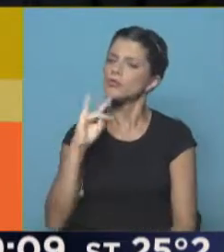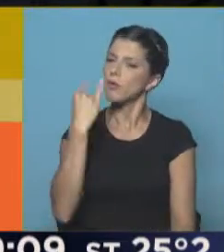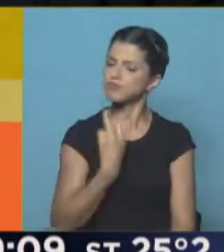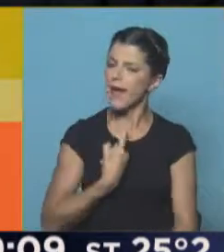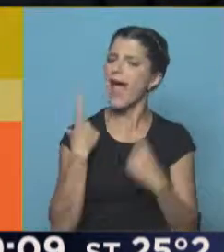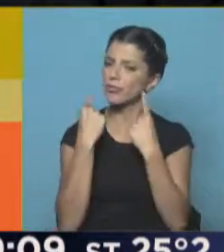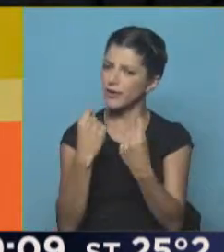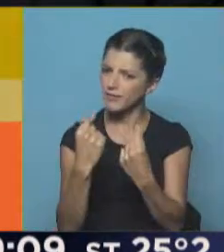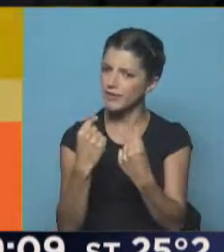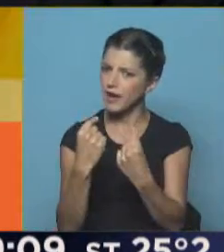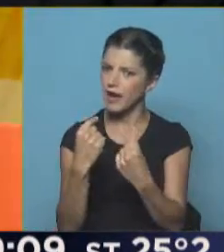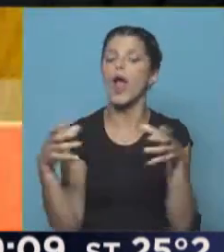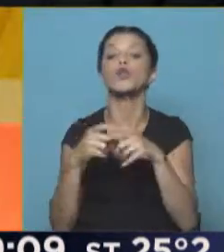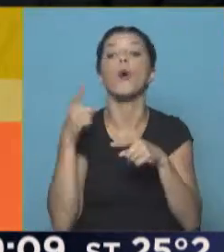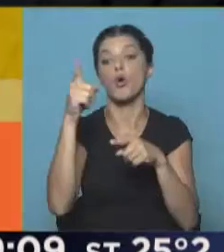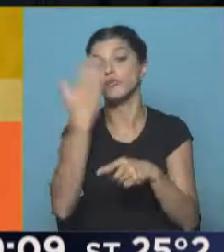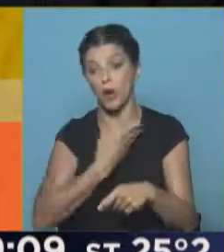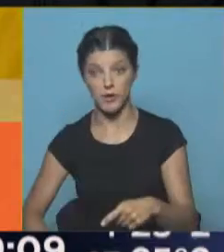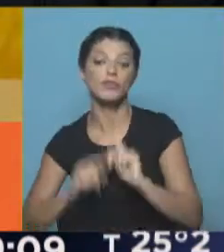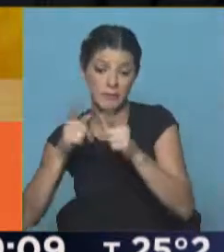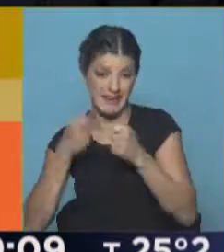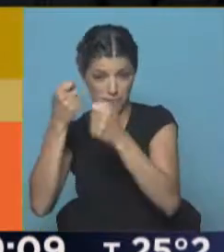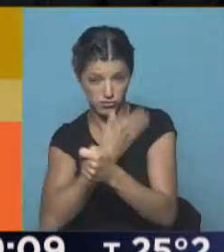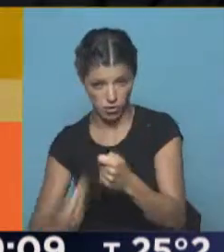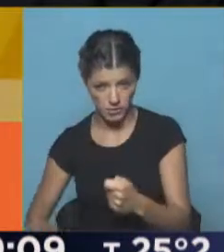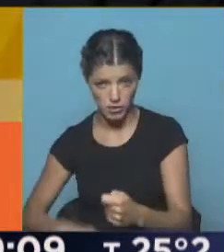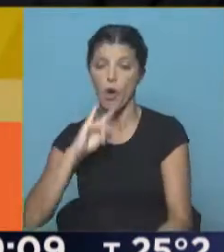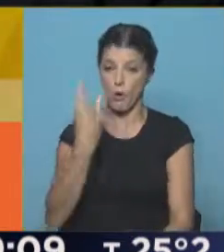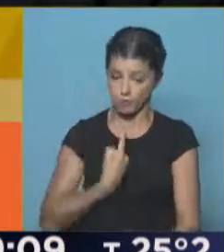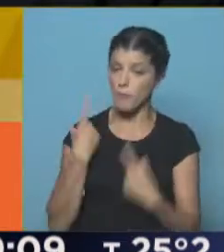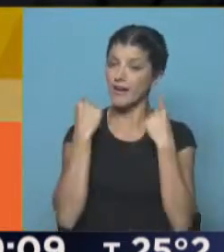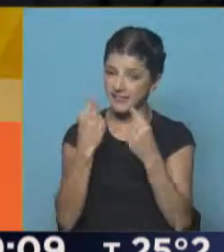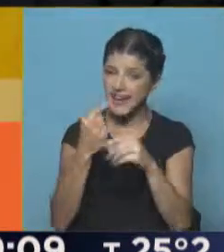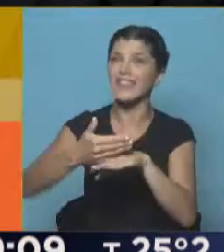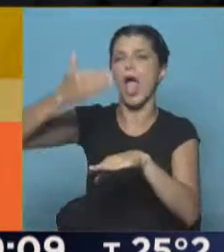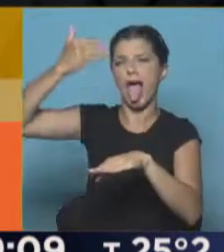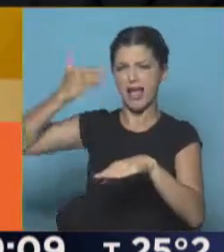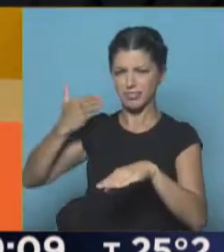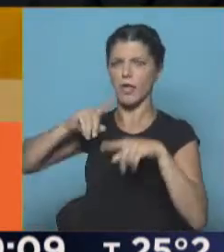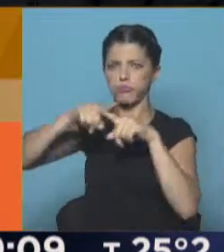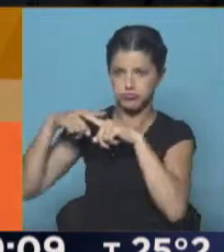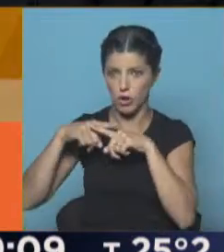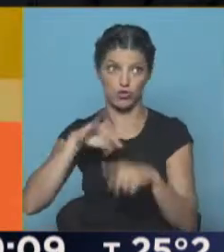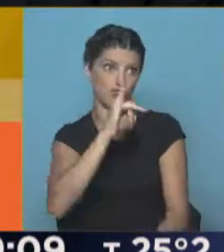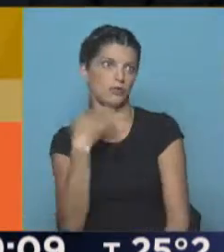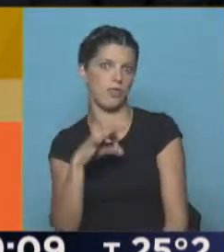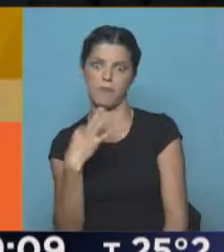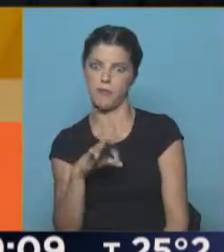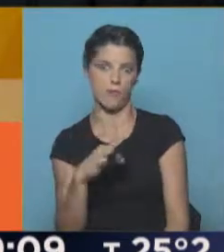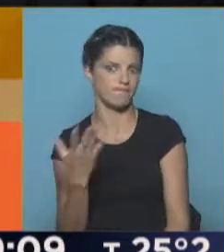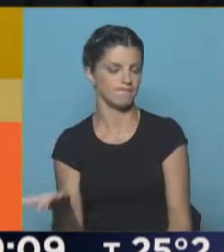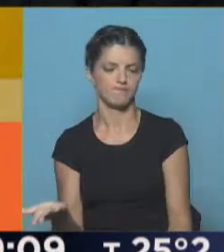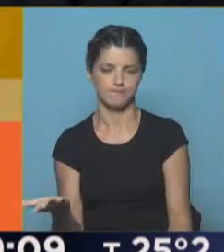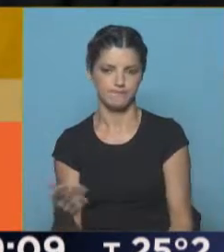oficialismo como la oposición, toda la clase política argentina, de todo lo que ocurrió antes de las peleas? Sí, hay que hacerlo. Sí,